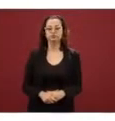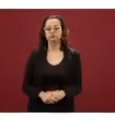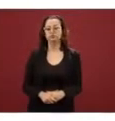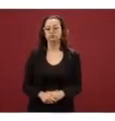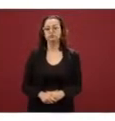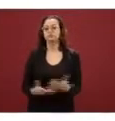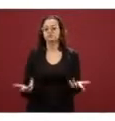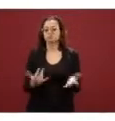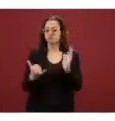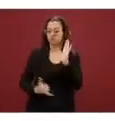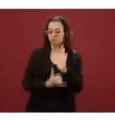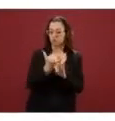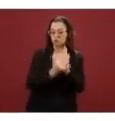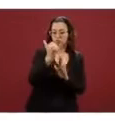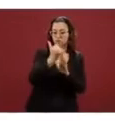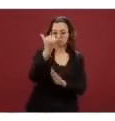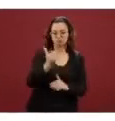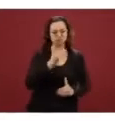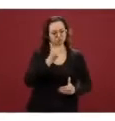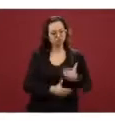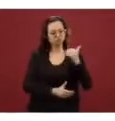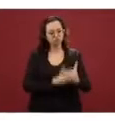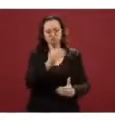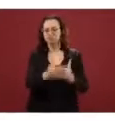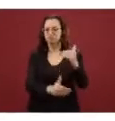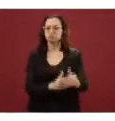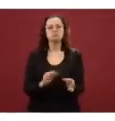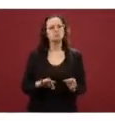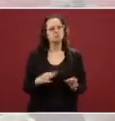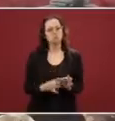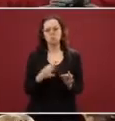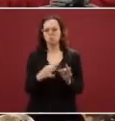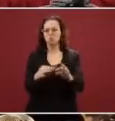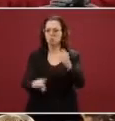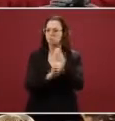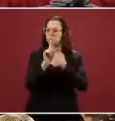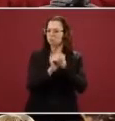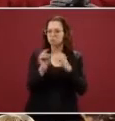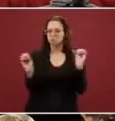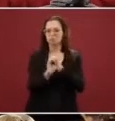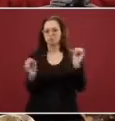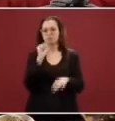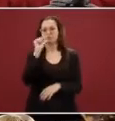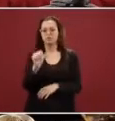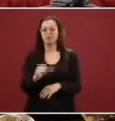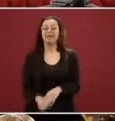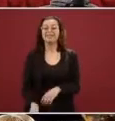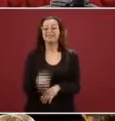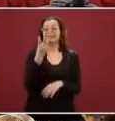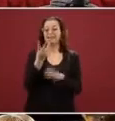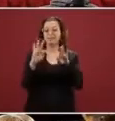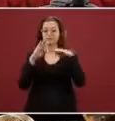desarrollan conforme lo programado y sin contratiempos. Se elabora actualmente en 3 turnos de trabajo.